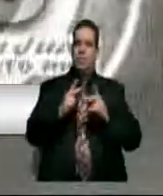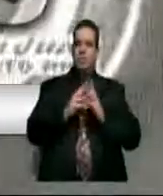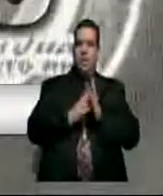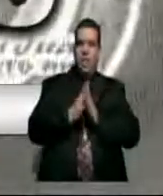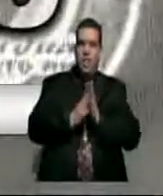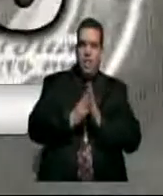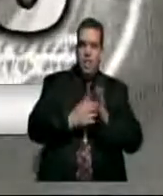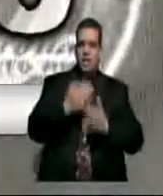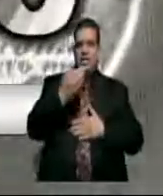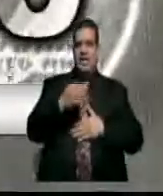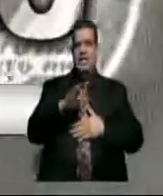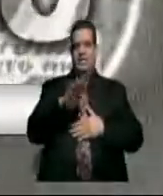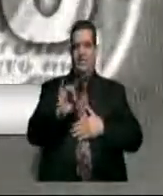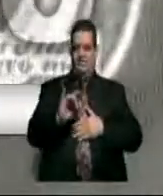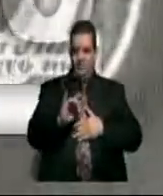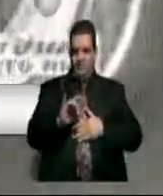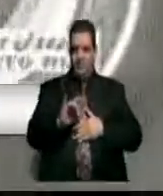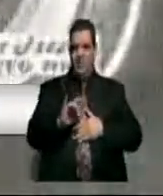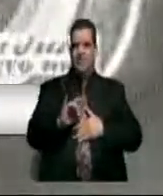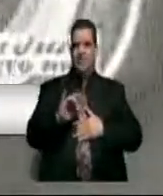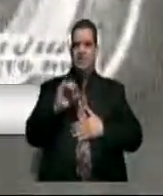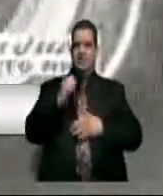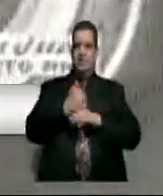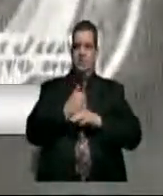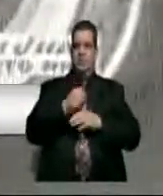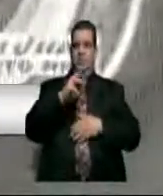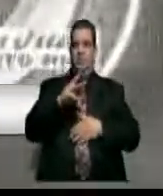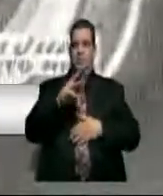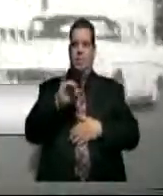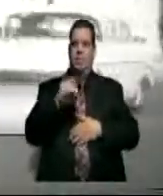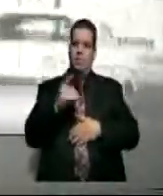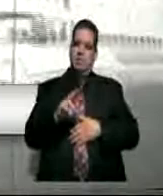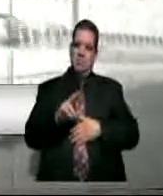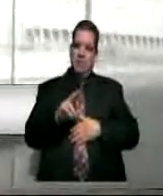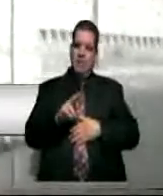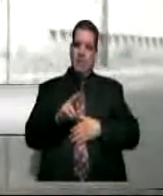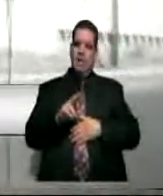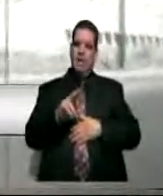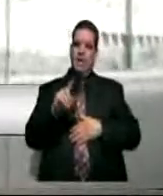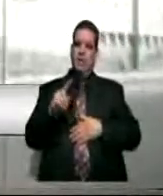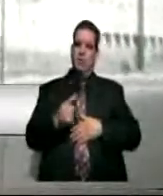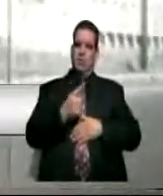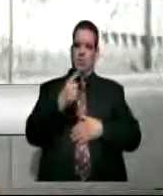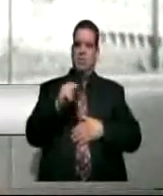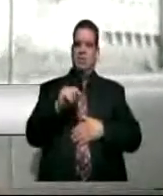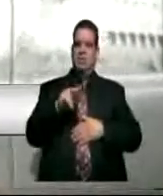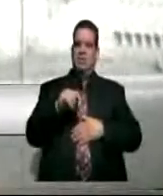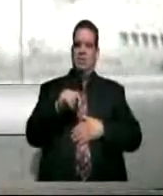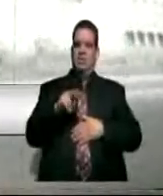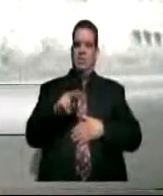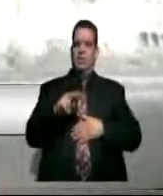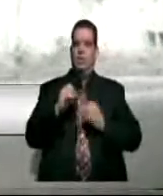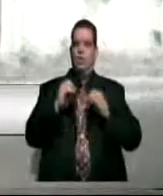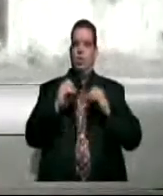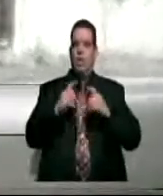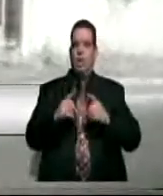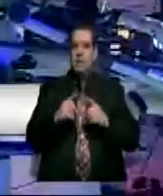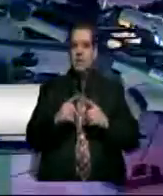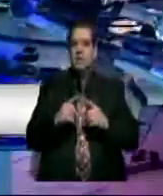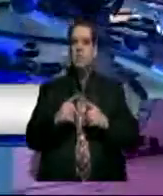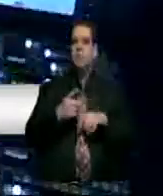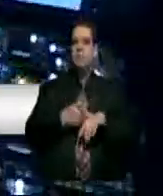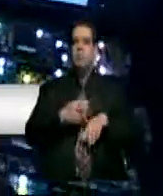En 1958 se establece WIPR, el primer canal educativo en Puerto Rico y